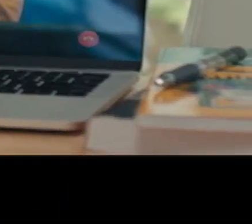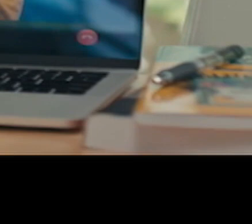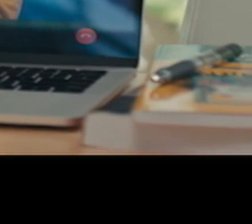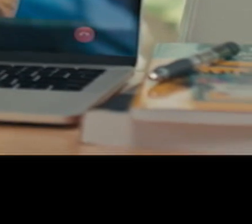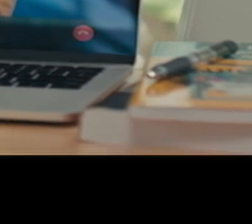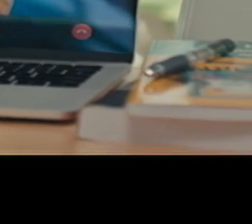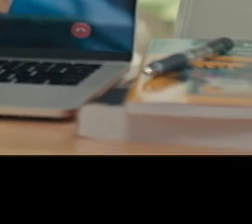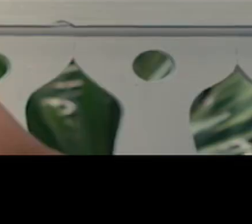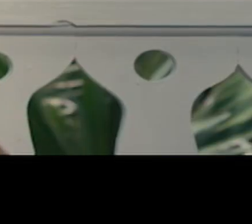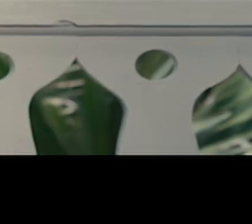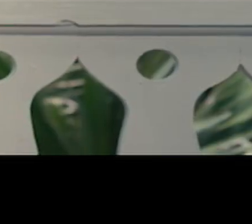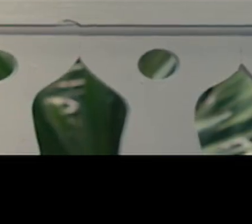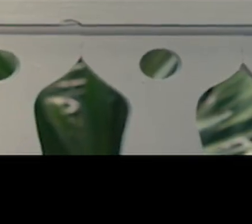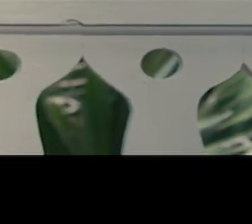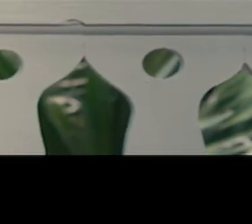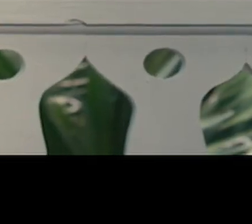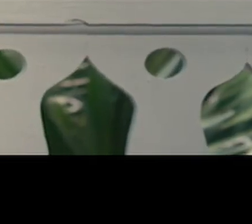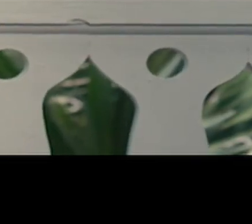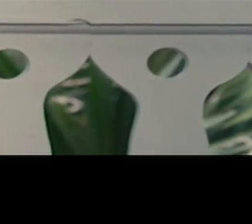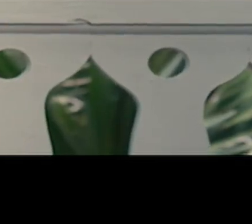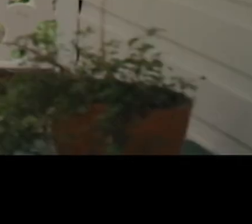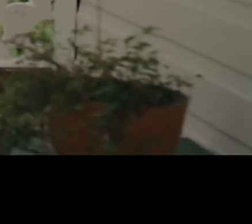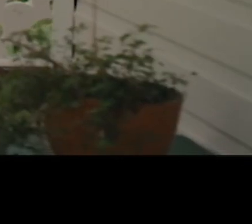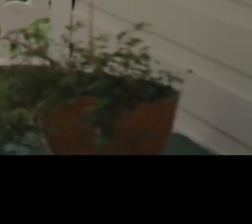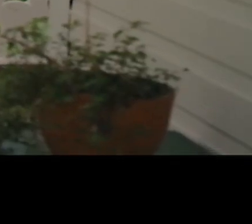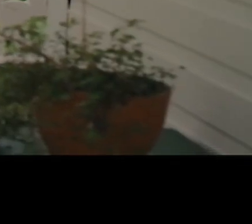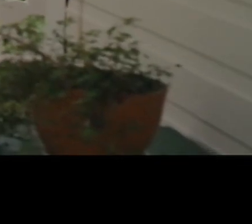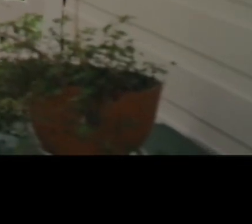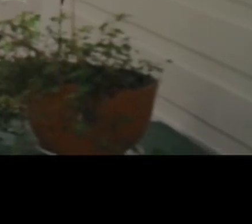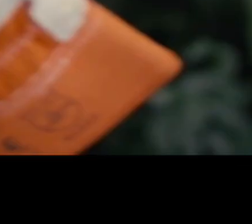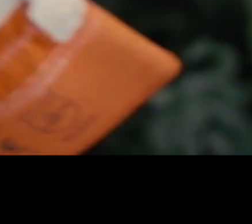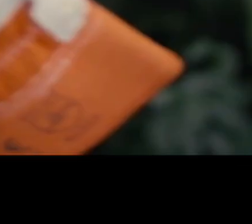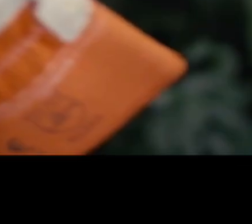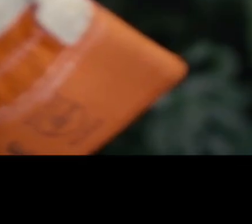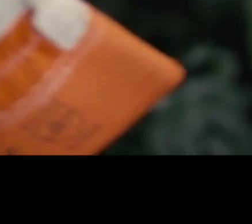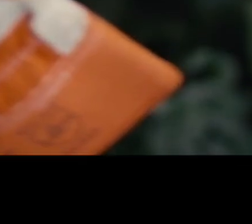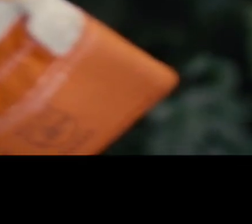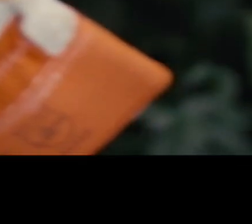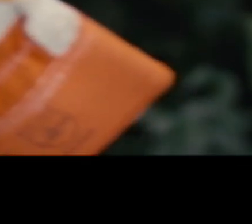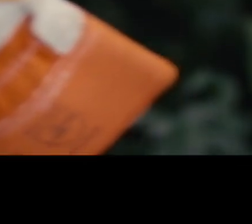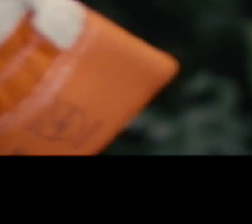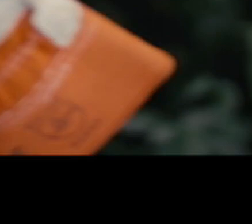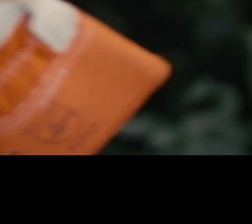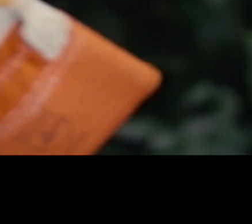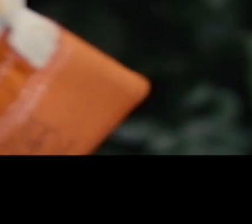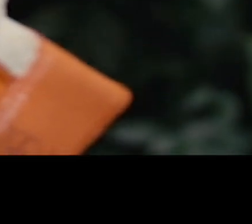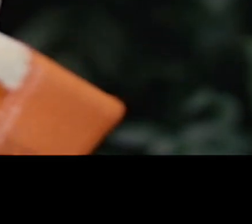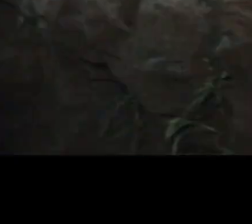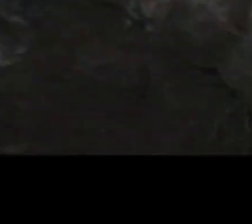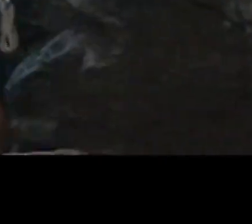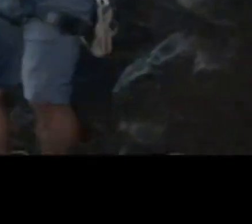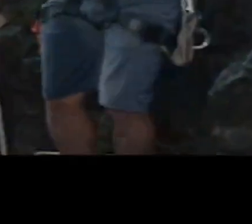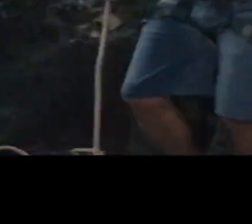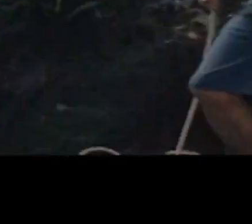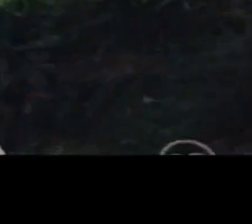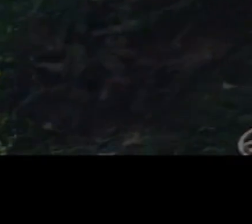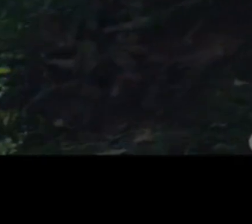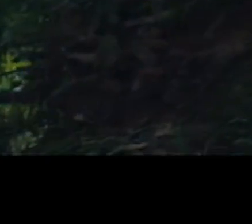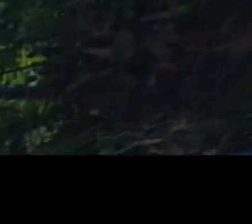¿Qué es la distancia? Es el espacio entre A y B. Preguntale sobre distancia a estudiantes de la